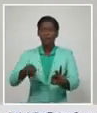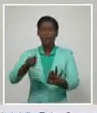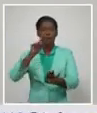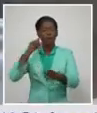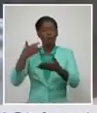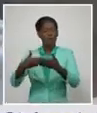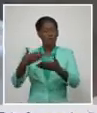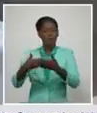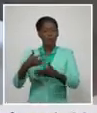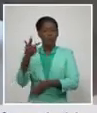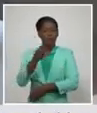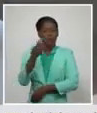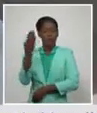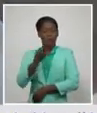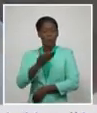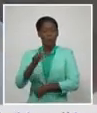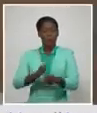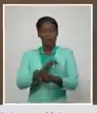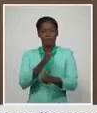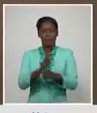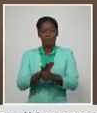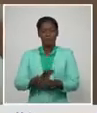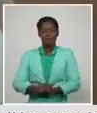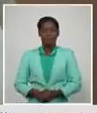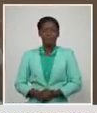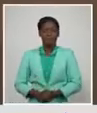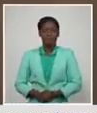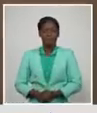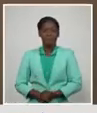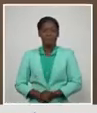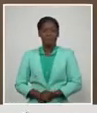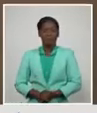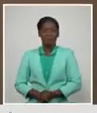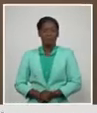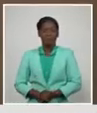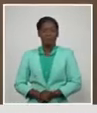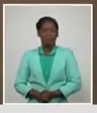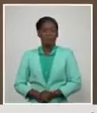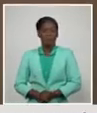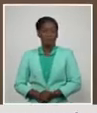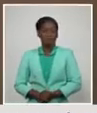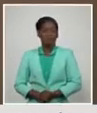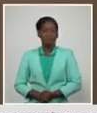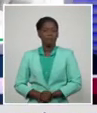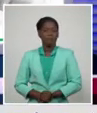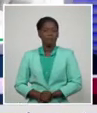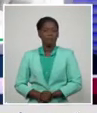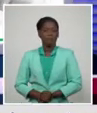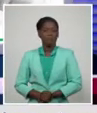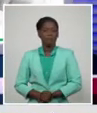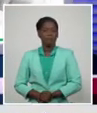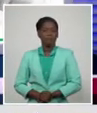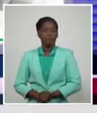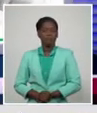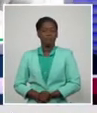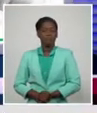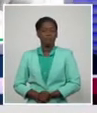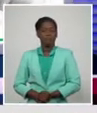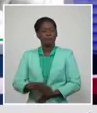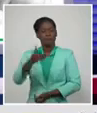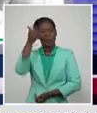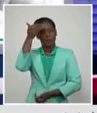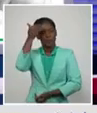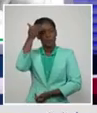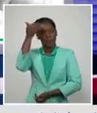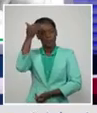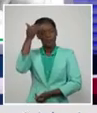de Cuba, Bárbara Díaz Trovajo, Sistema Informativo de la Televisión Cubana. Las gracias a ti,